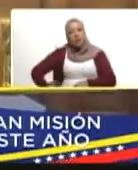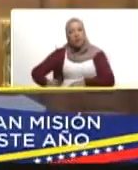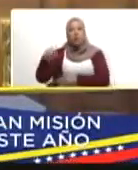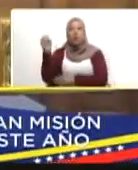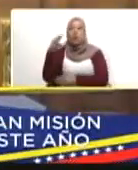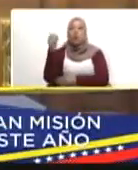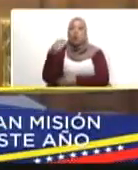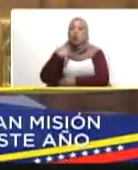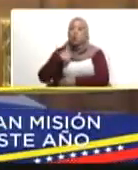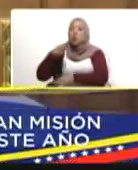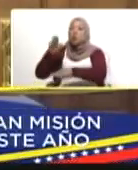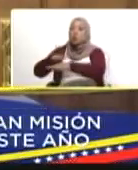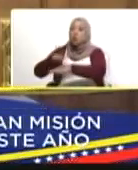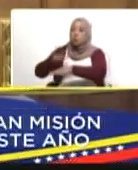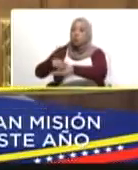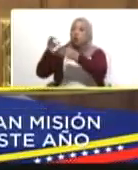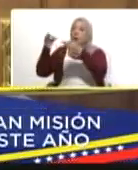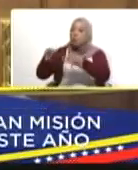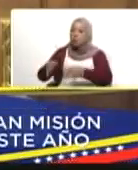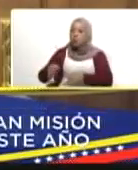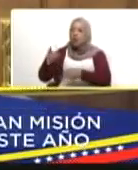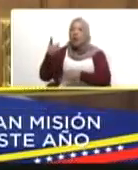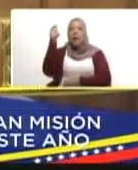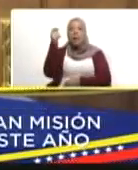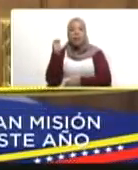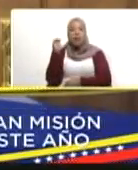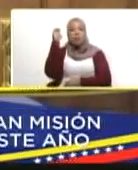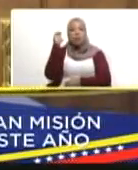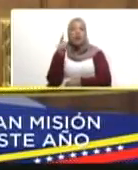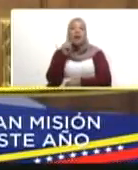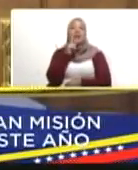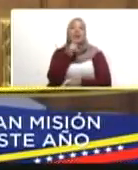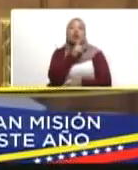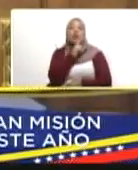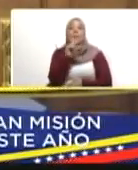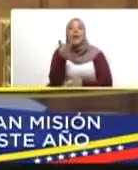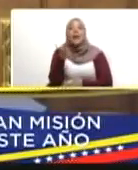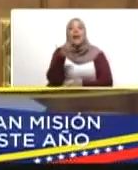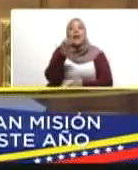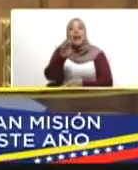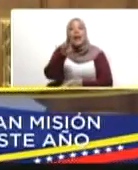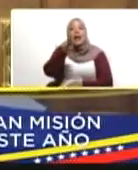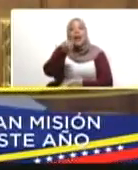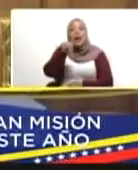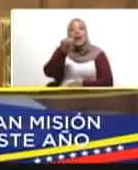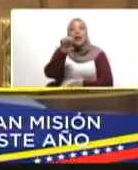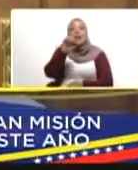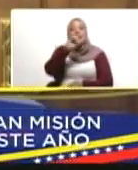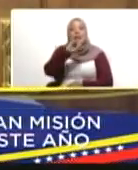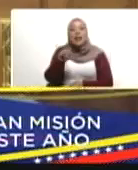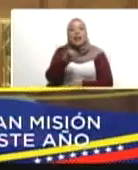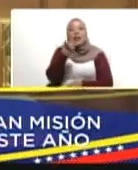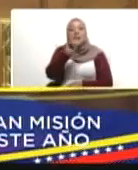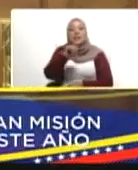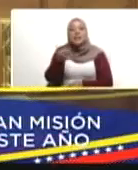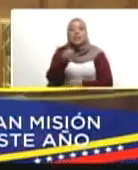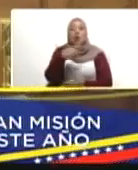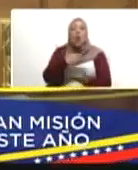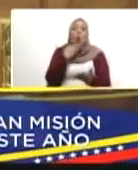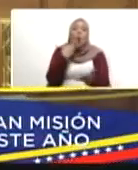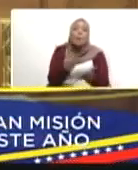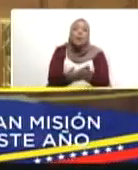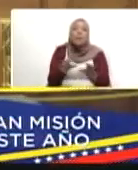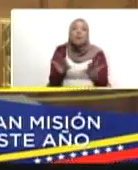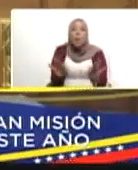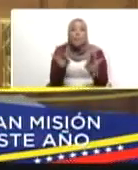solicitud de la diputada Génesis garbet para que se le dé un permiso especial y ella pueda